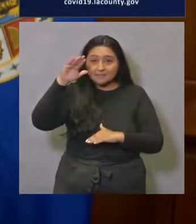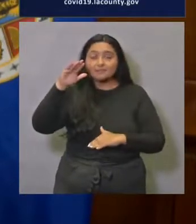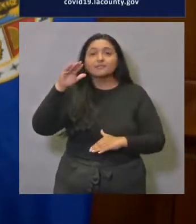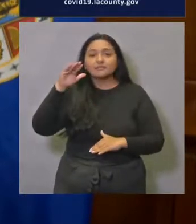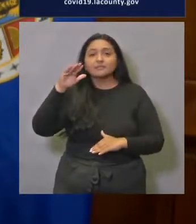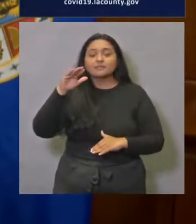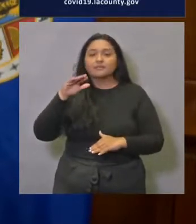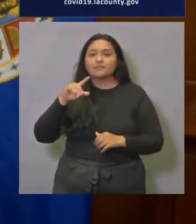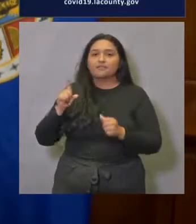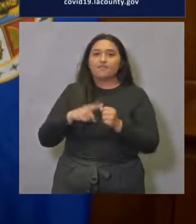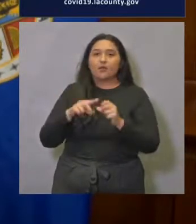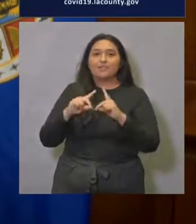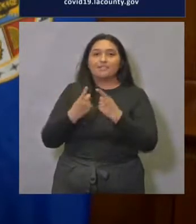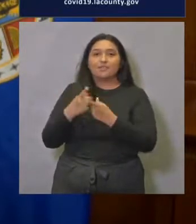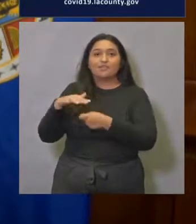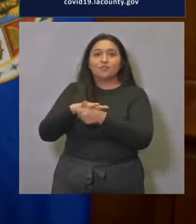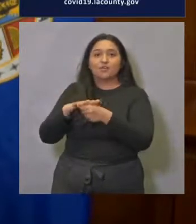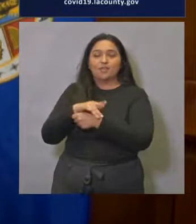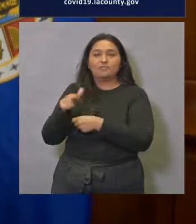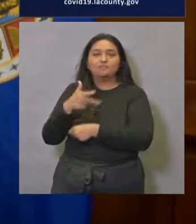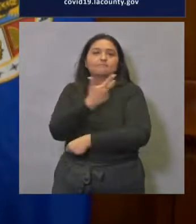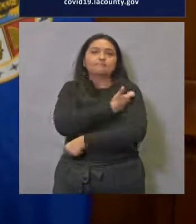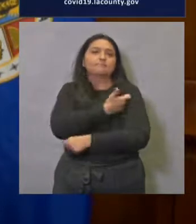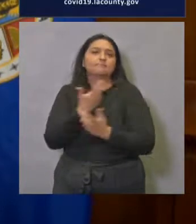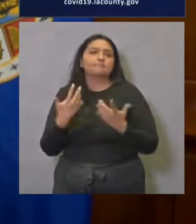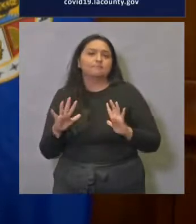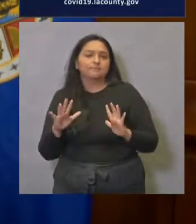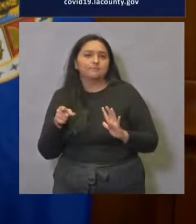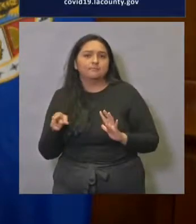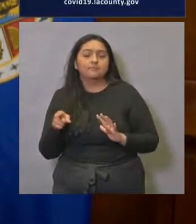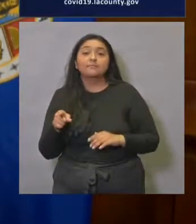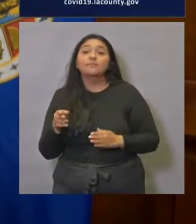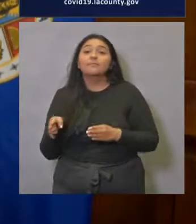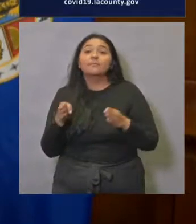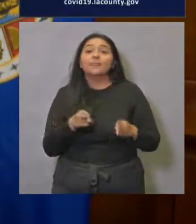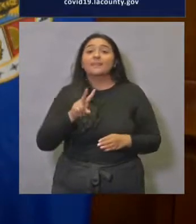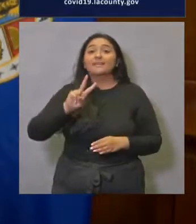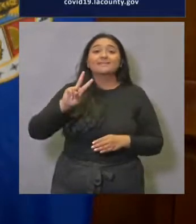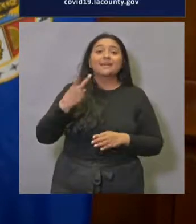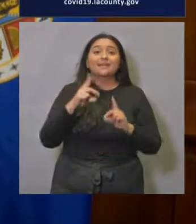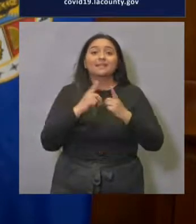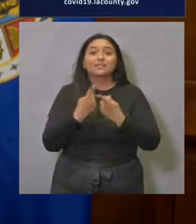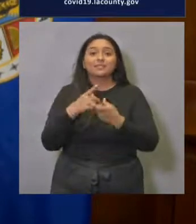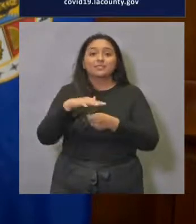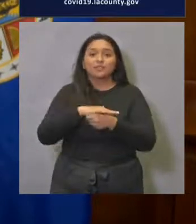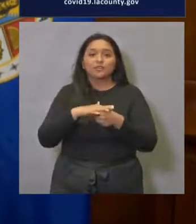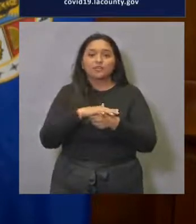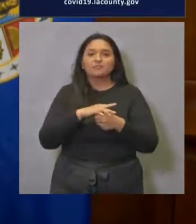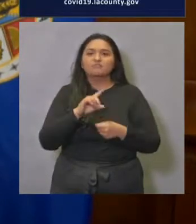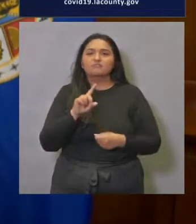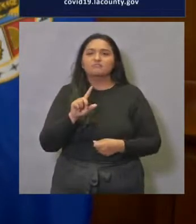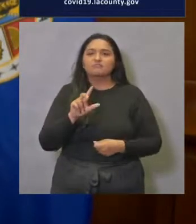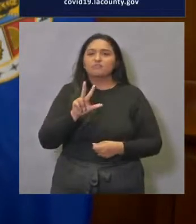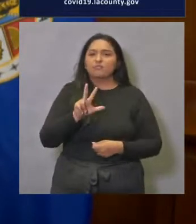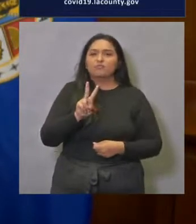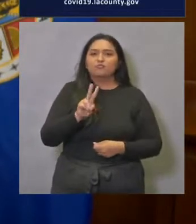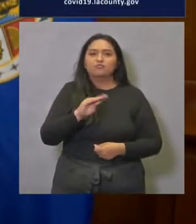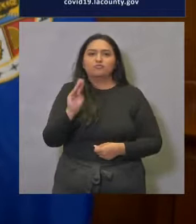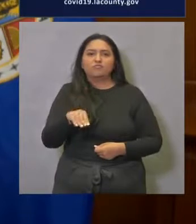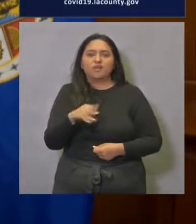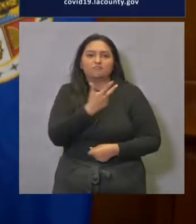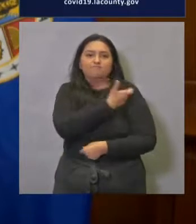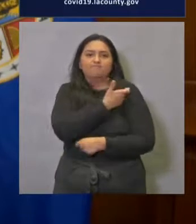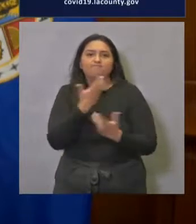primer distrito han sido vacunados. En el segundo distrito es solo 32% cuando